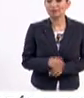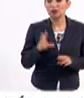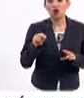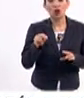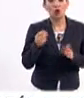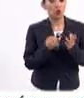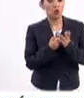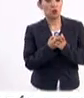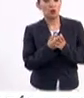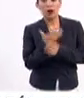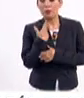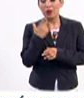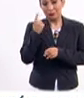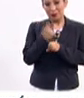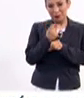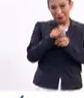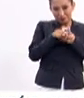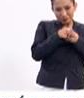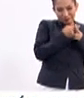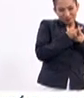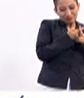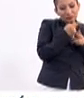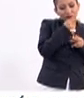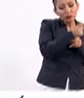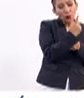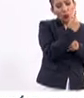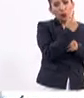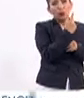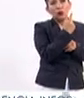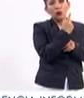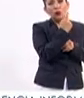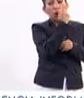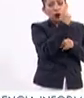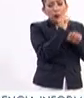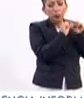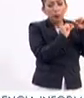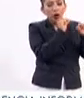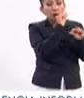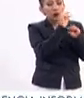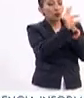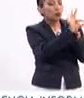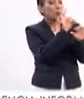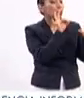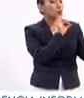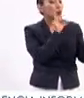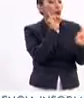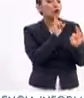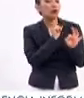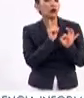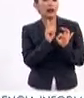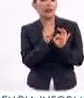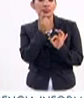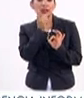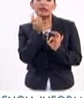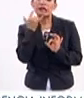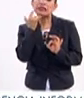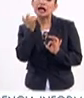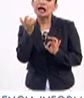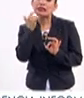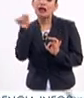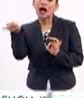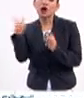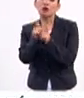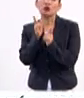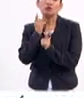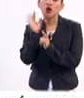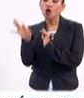una novedad el hecho de que primero empezamos con una sigilosa cuota de género en el cual se decía procurarán los partidos